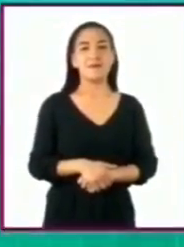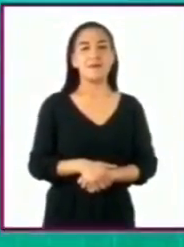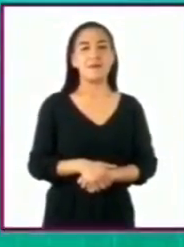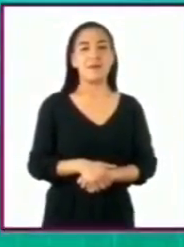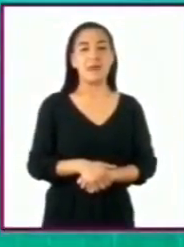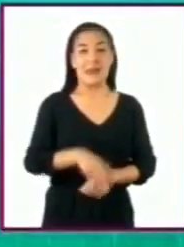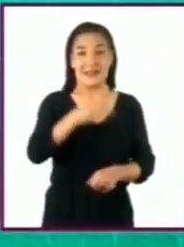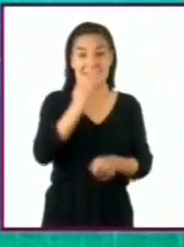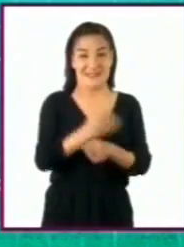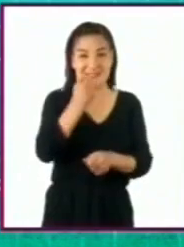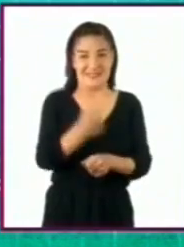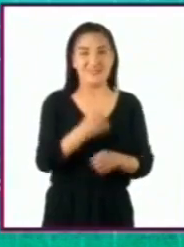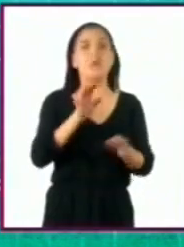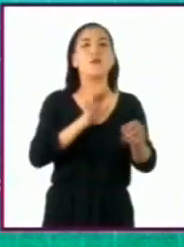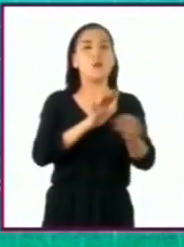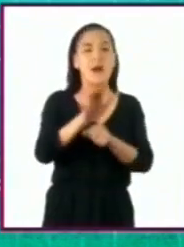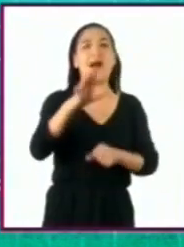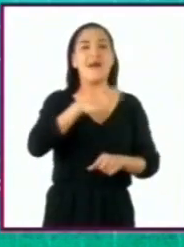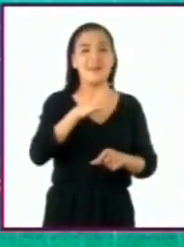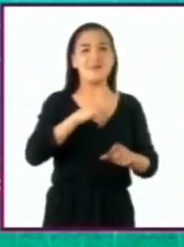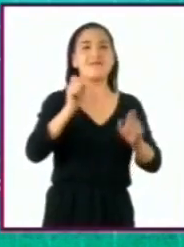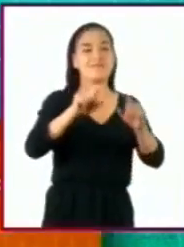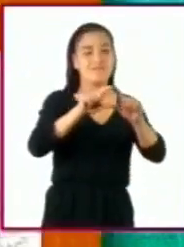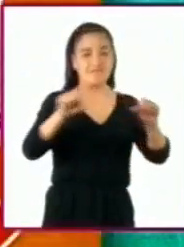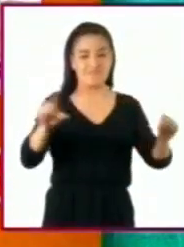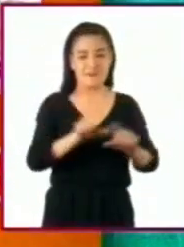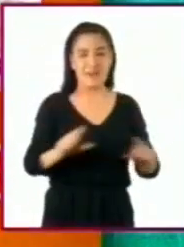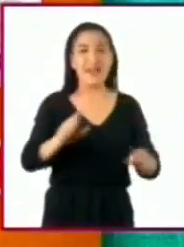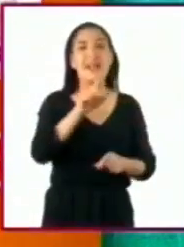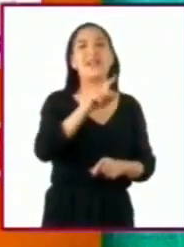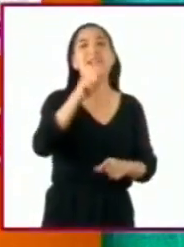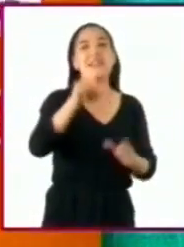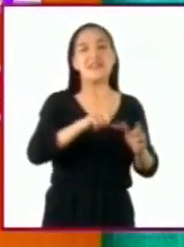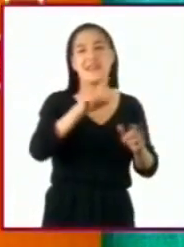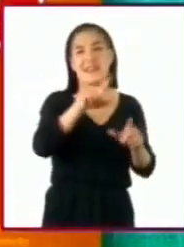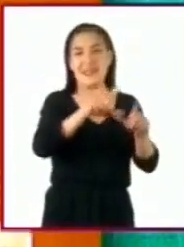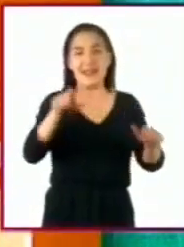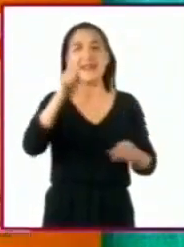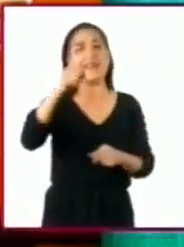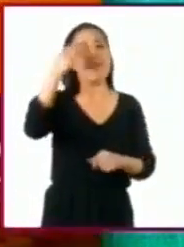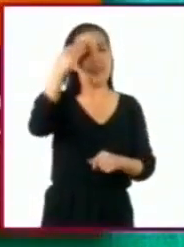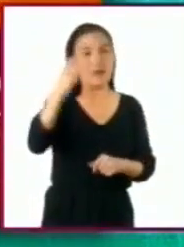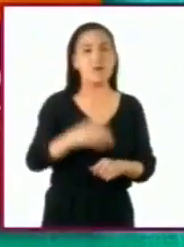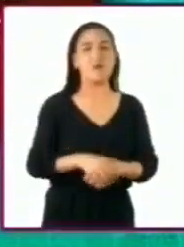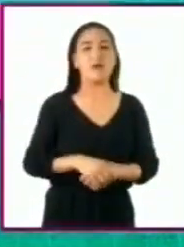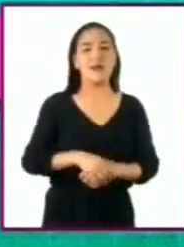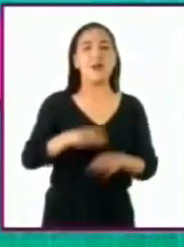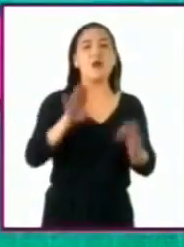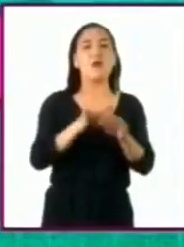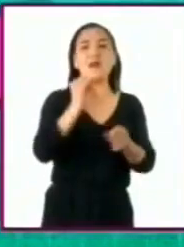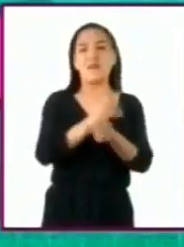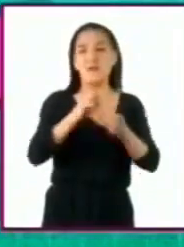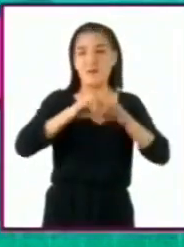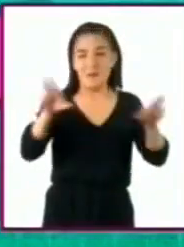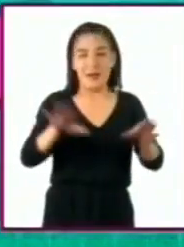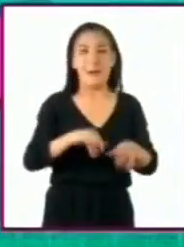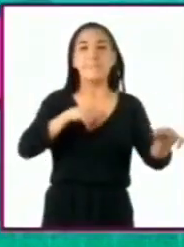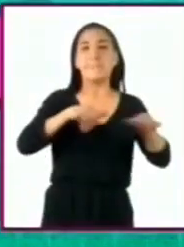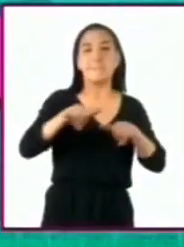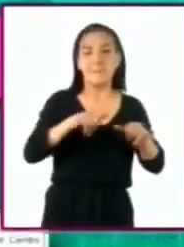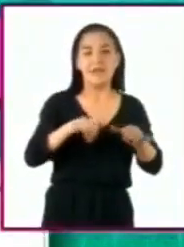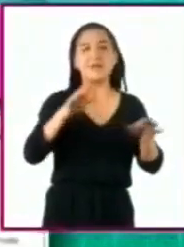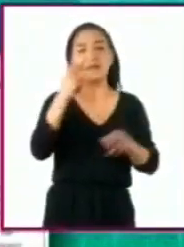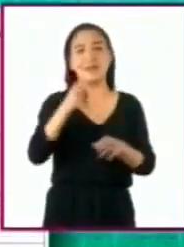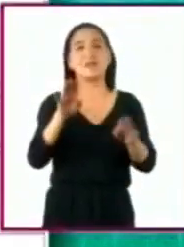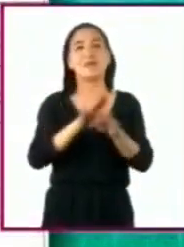Entre estos elementos se encuentran también las líneas del tiempo, las infografías, los mapas y los formatos